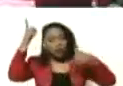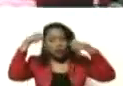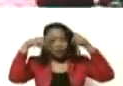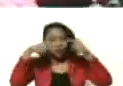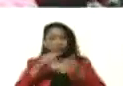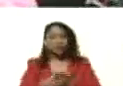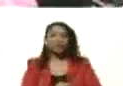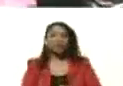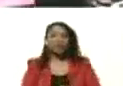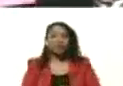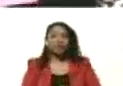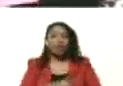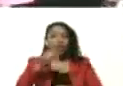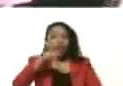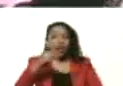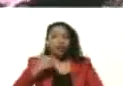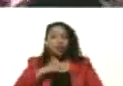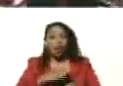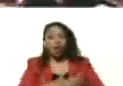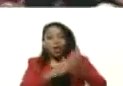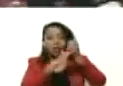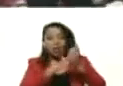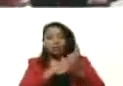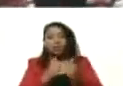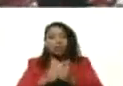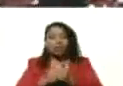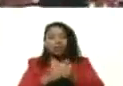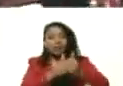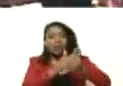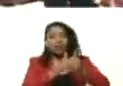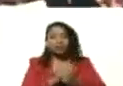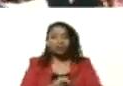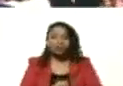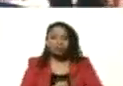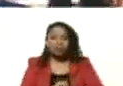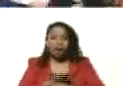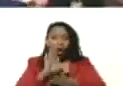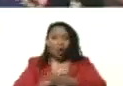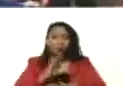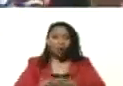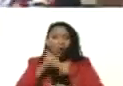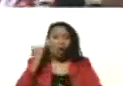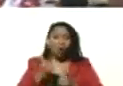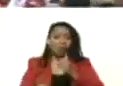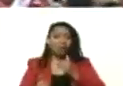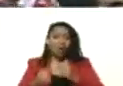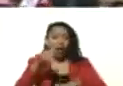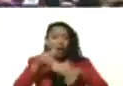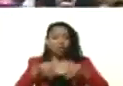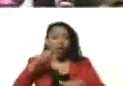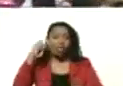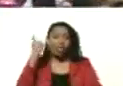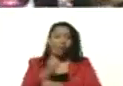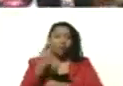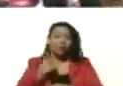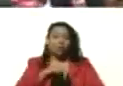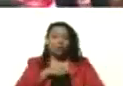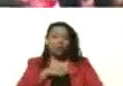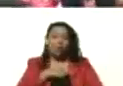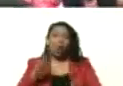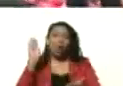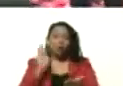comandante, de aquí es nuestro líder, nuestro guía. Y lo que ocurrió en las últimas elecciones... Debemos nosotros